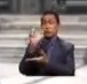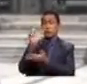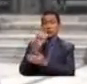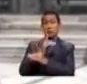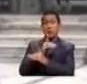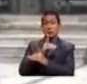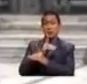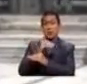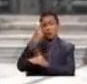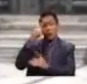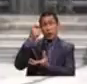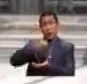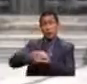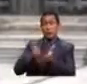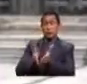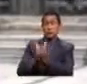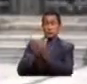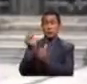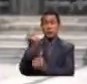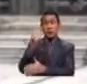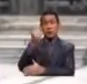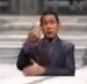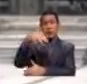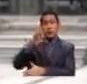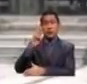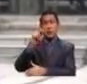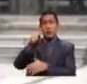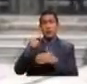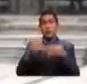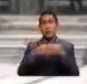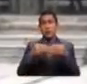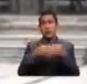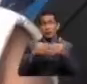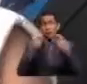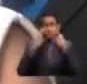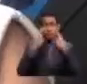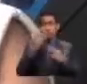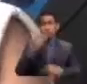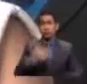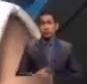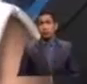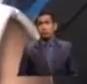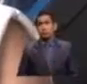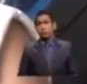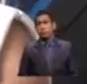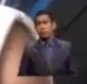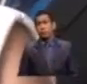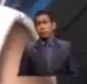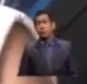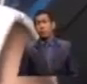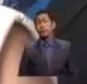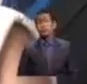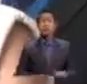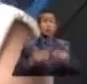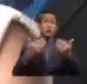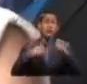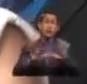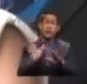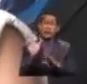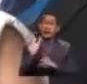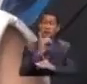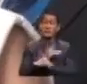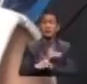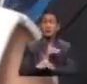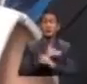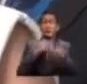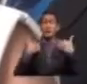aproximadamente $16,000. Escuchemos más detalles. ¿Qué es lo que dijo la legisladora? Es una discapacidad física del 44%.